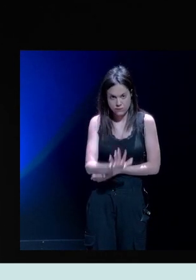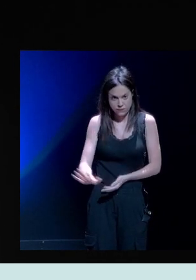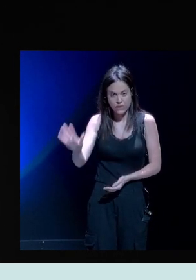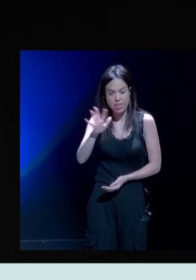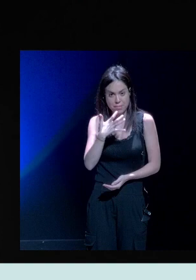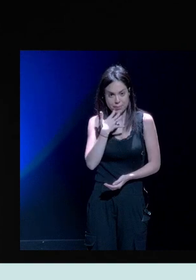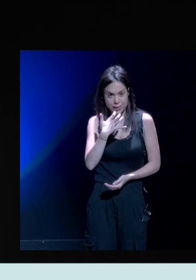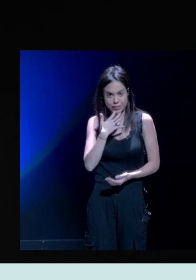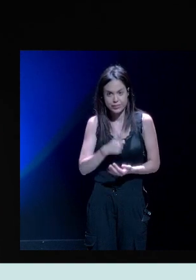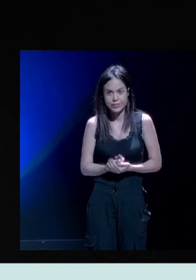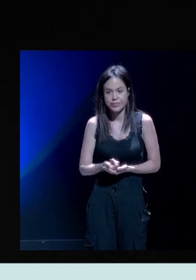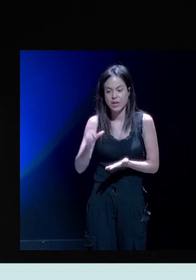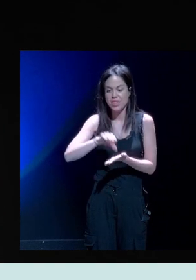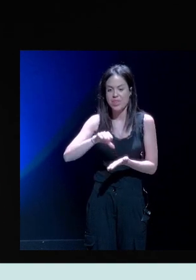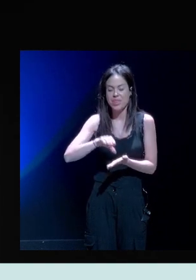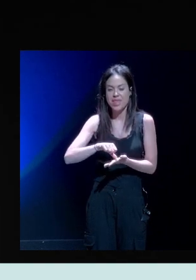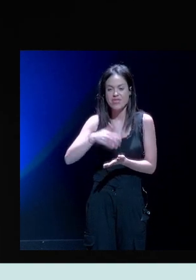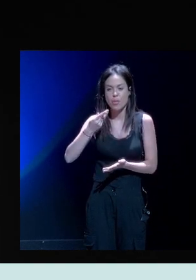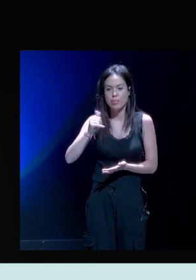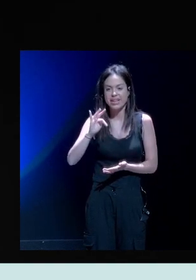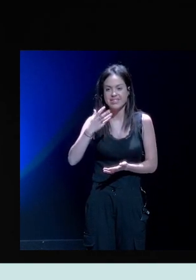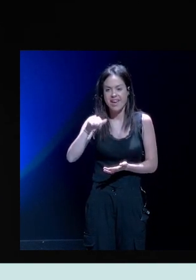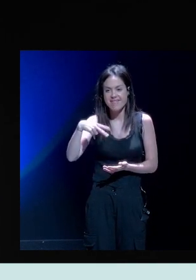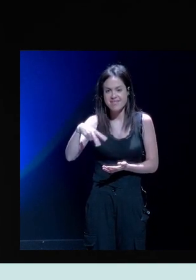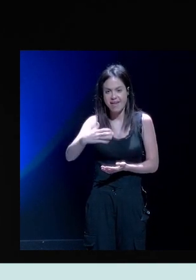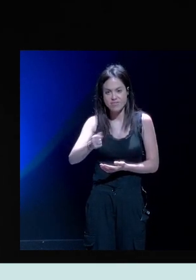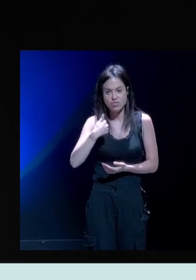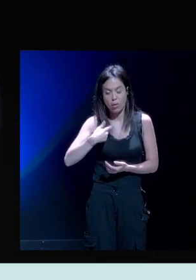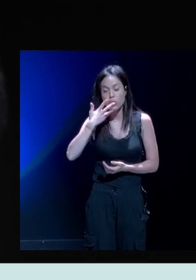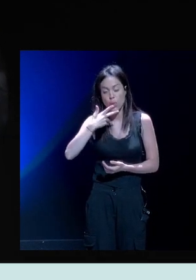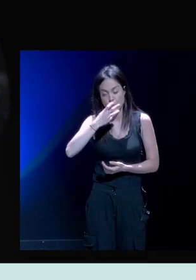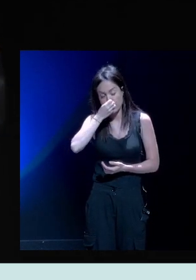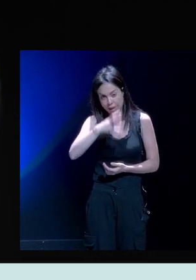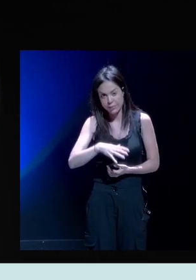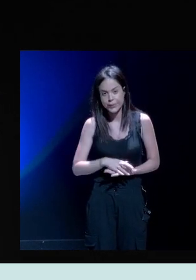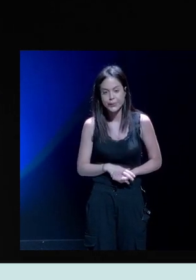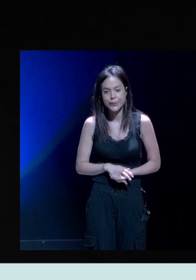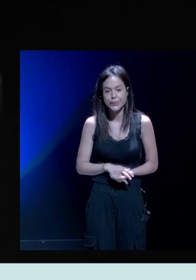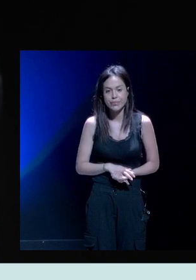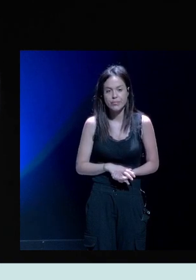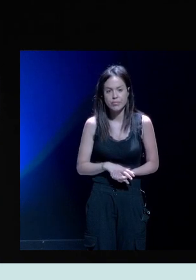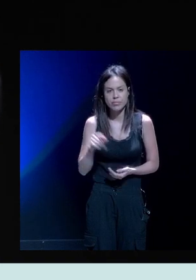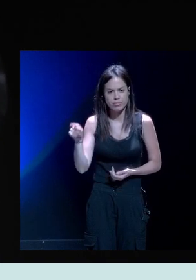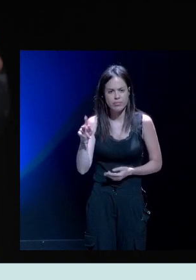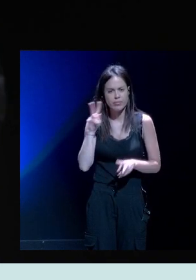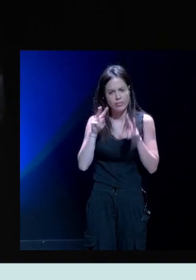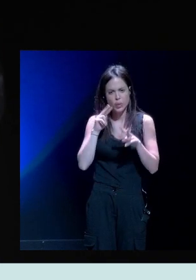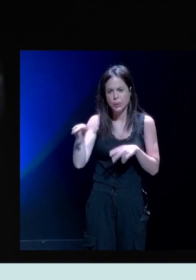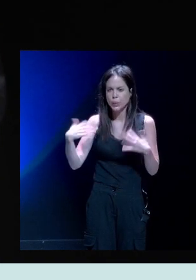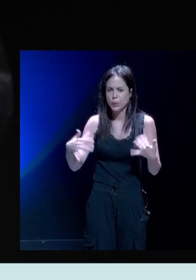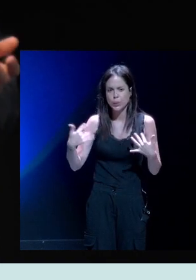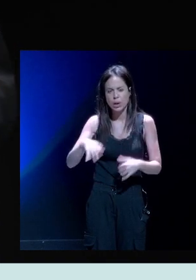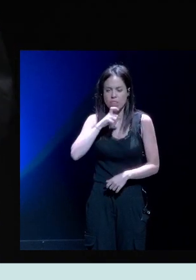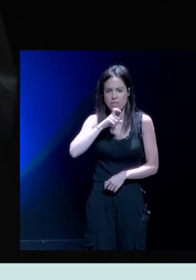en Francia, por ejemplo el centro de Bretaña, que es una zona que conozco bien. Ahí tenemos muchas dificultades